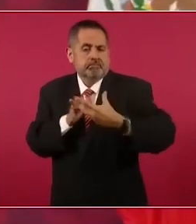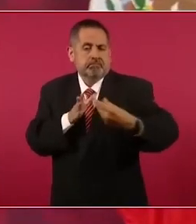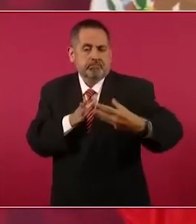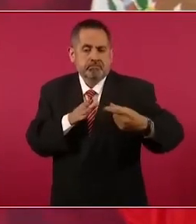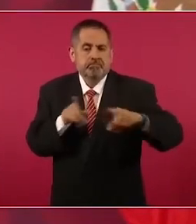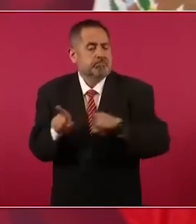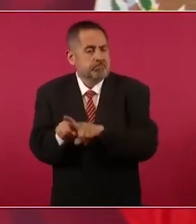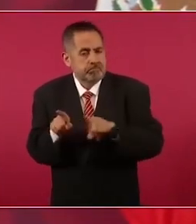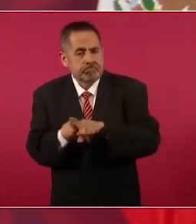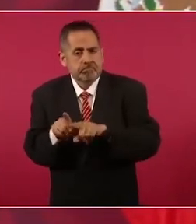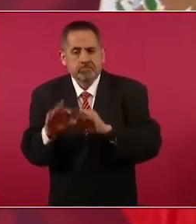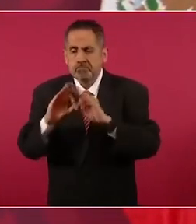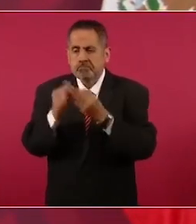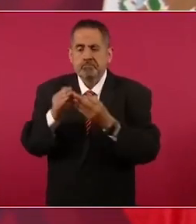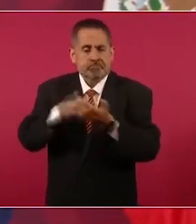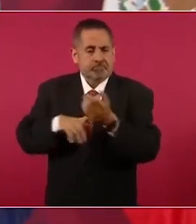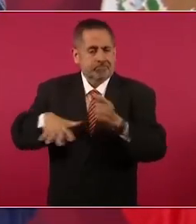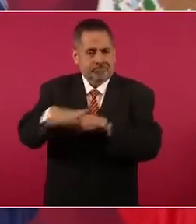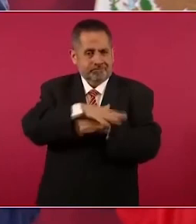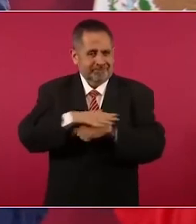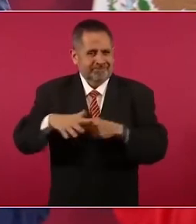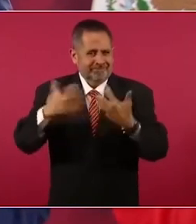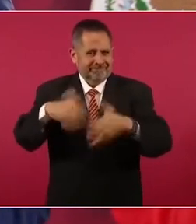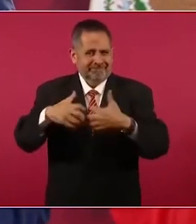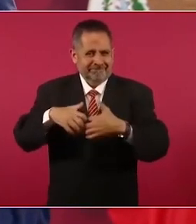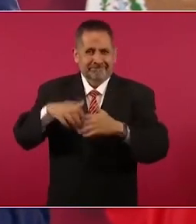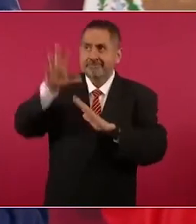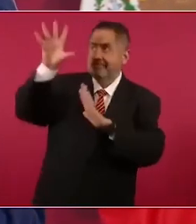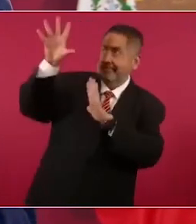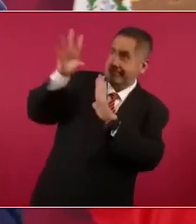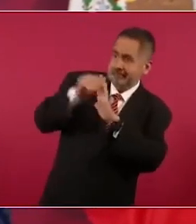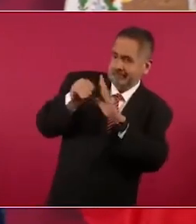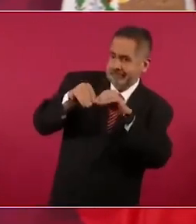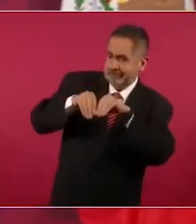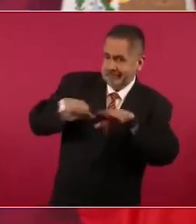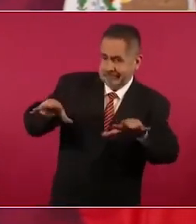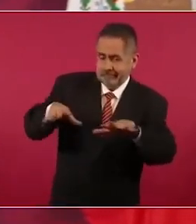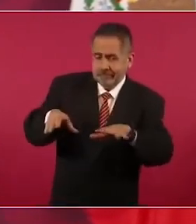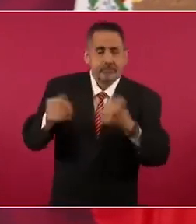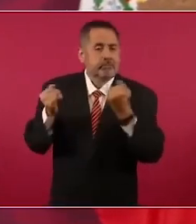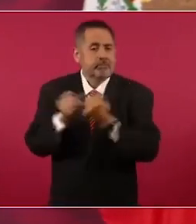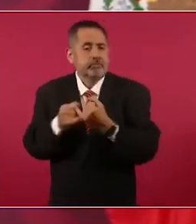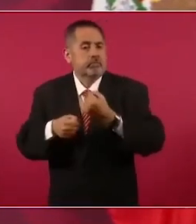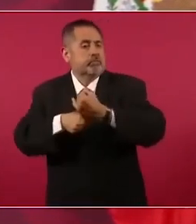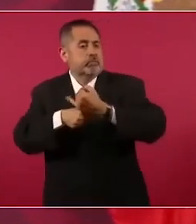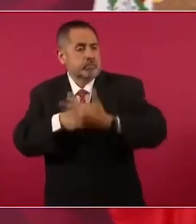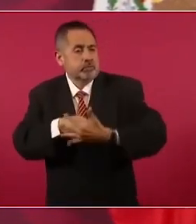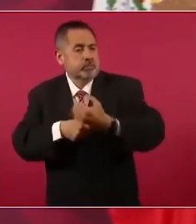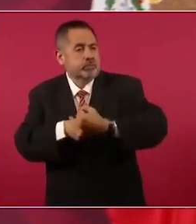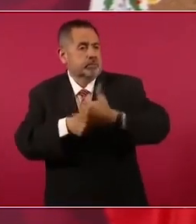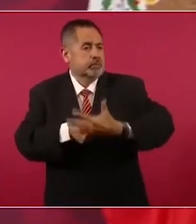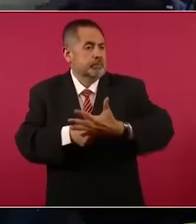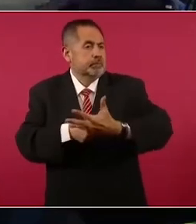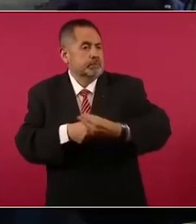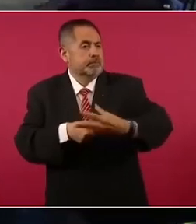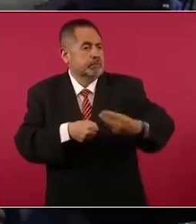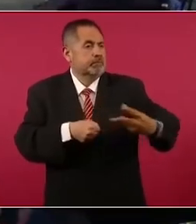el modelo de la planta solar de Peñasco en otros lugares de